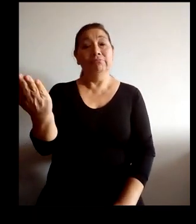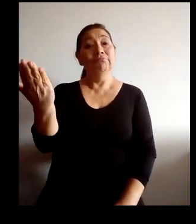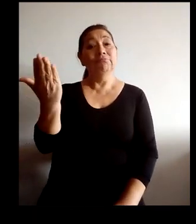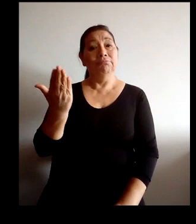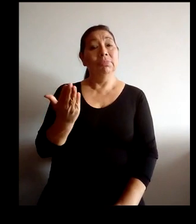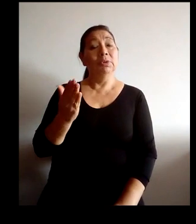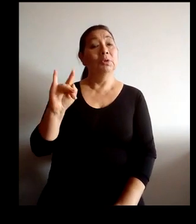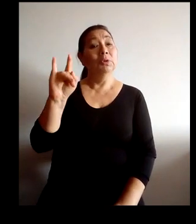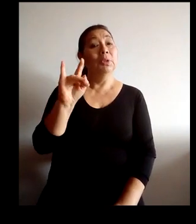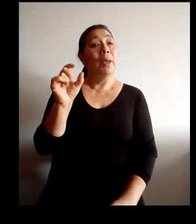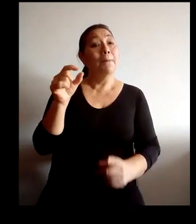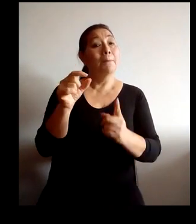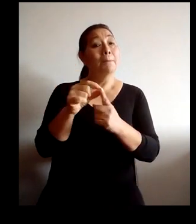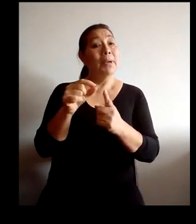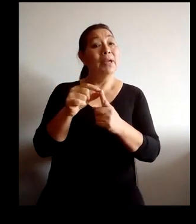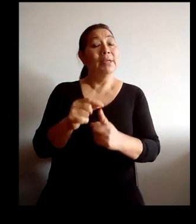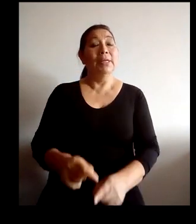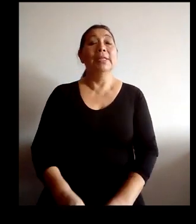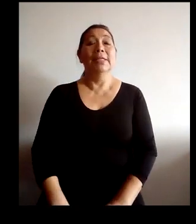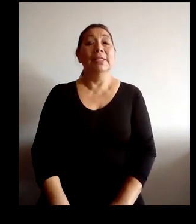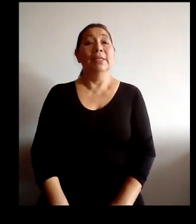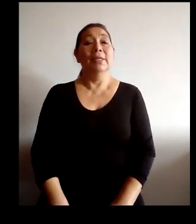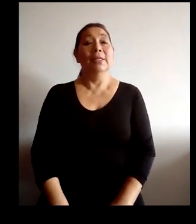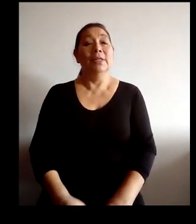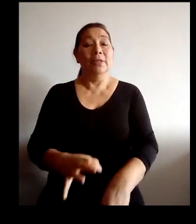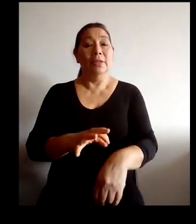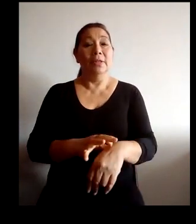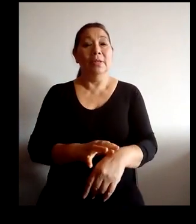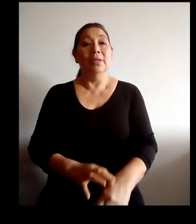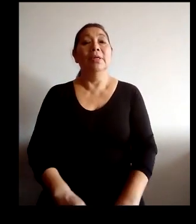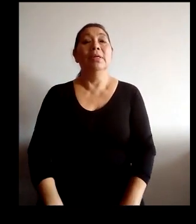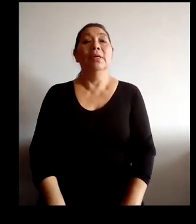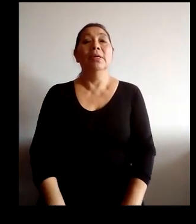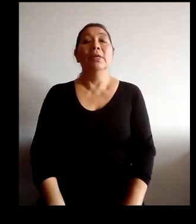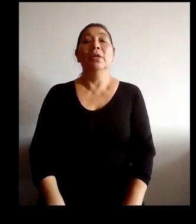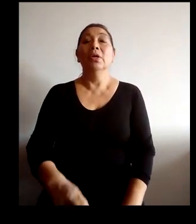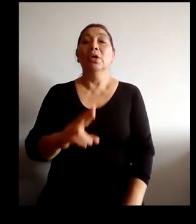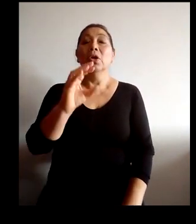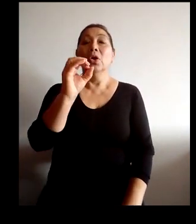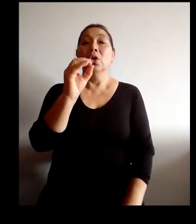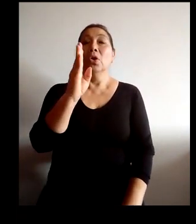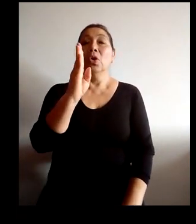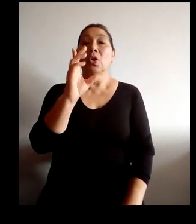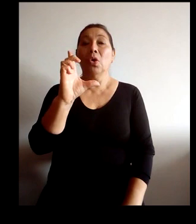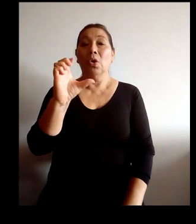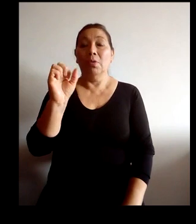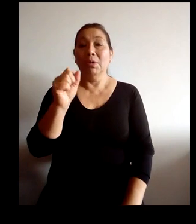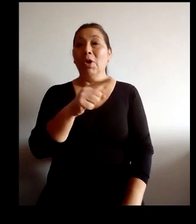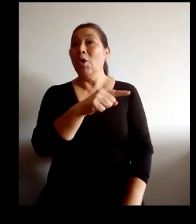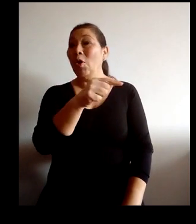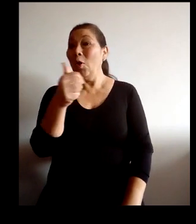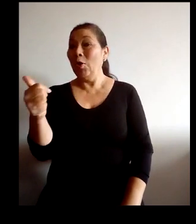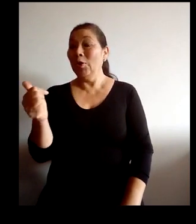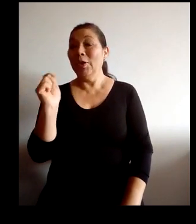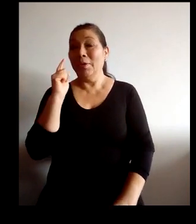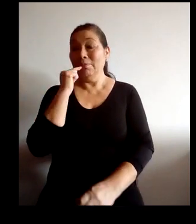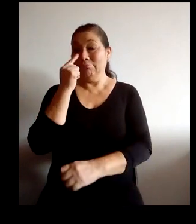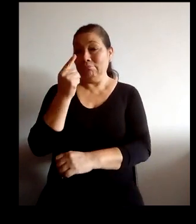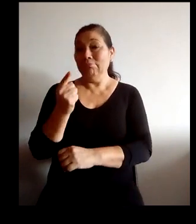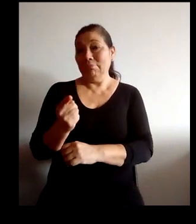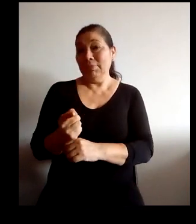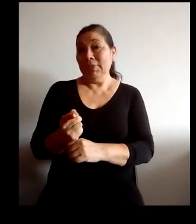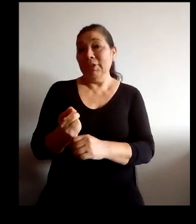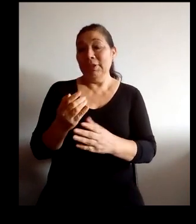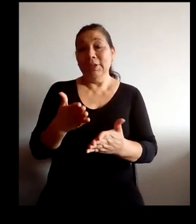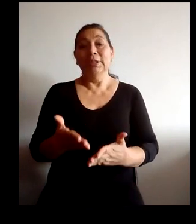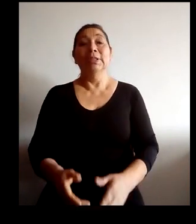Maza y por la parte demandada ha solicitado informar oralmente el abogado Alex Nicanor Rodríguez Ortiz.